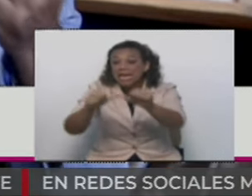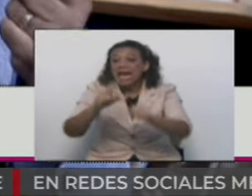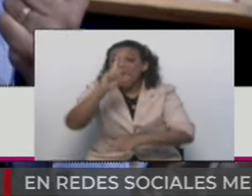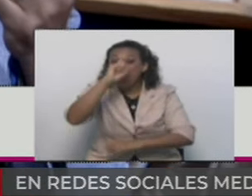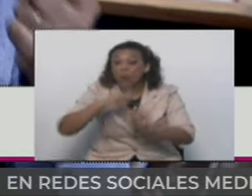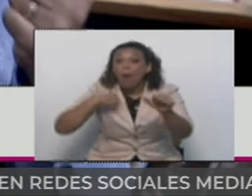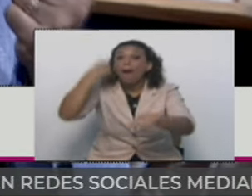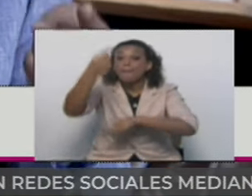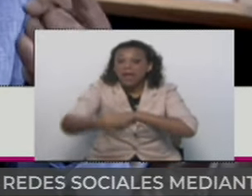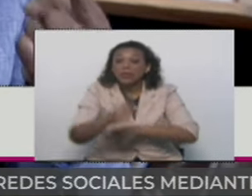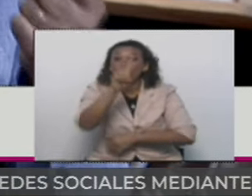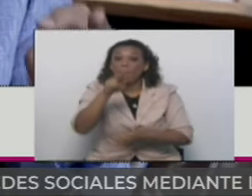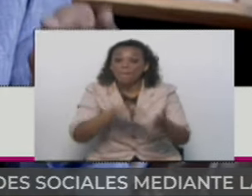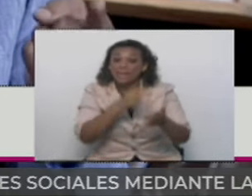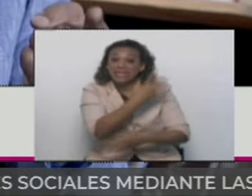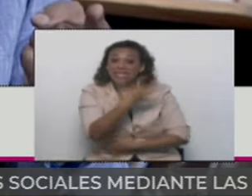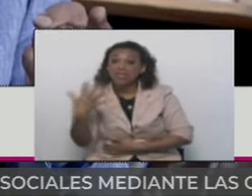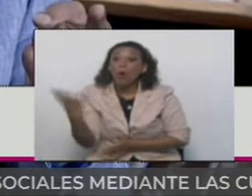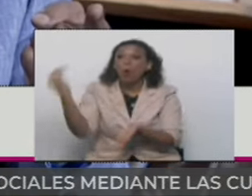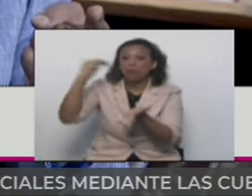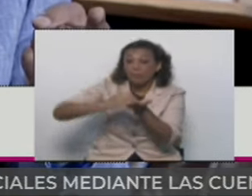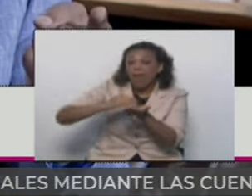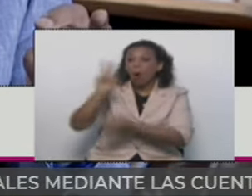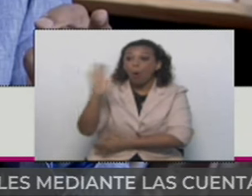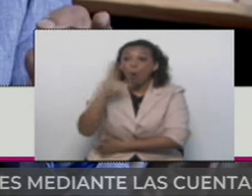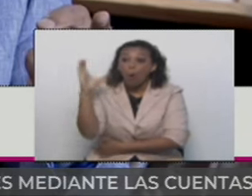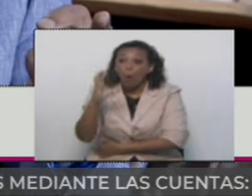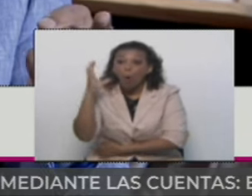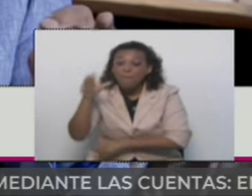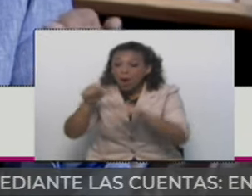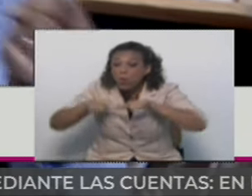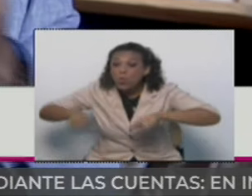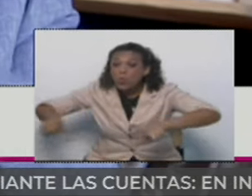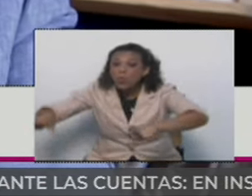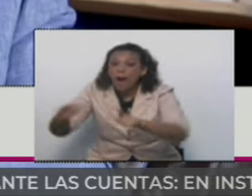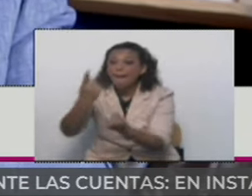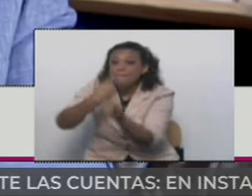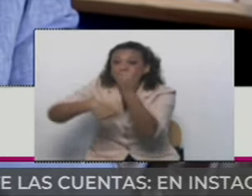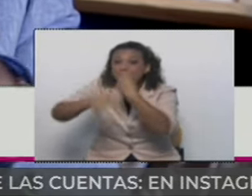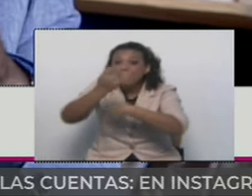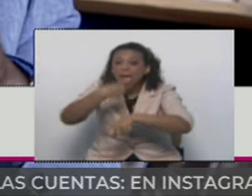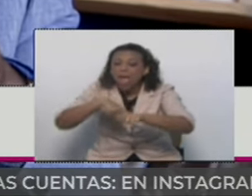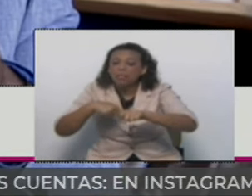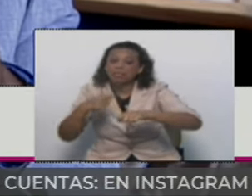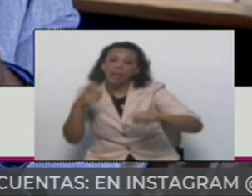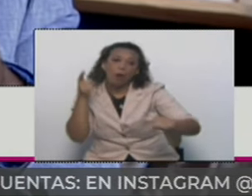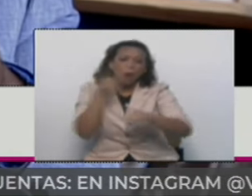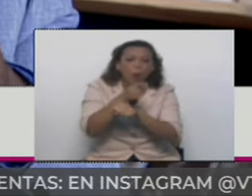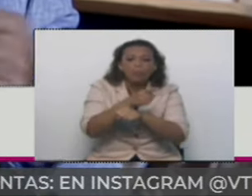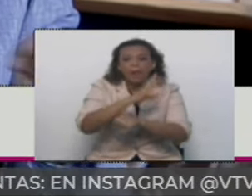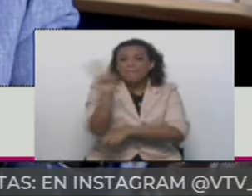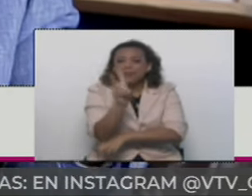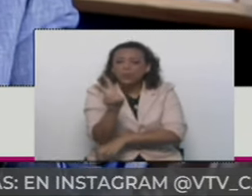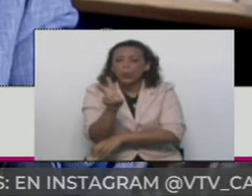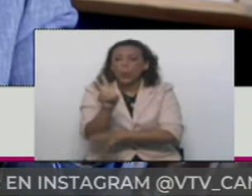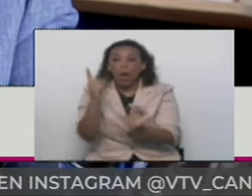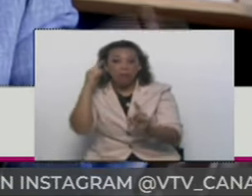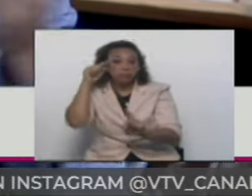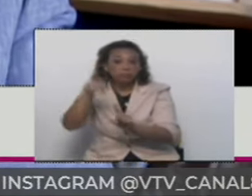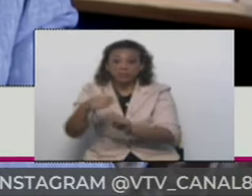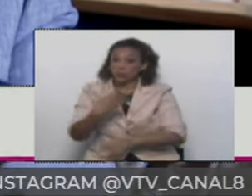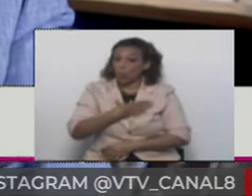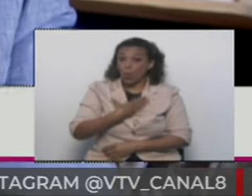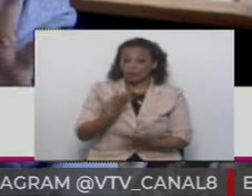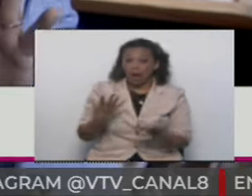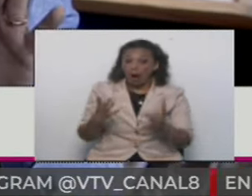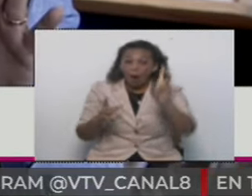para poder utilizar Colombia otra vez en la conspiración contra la revolución bolivariana. Porque ellos saben que